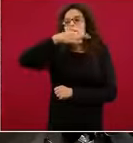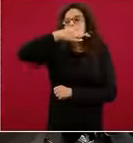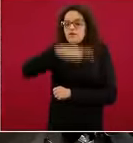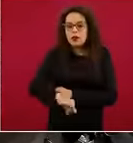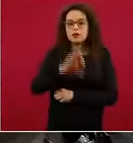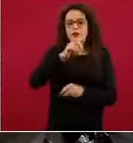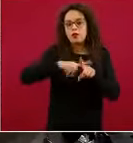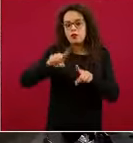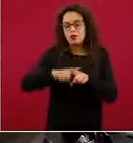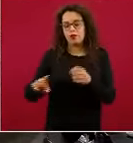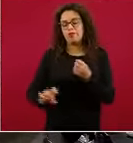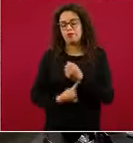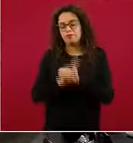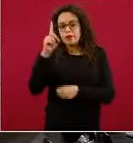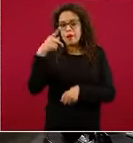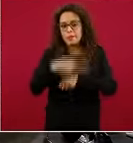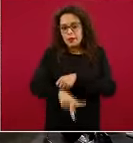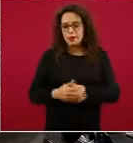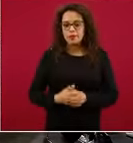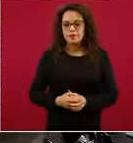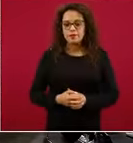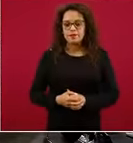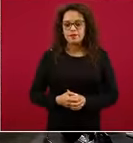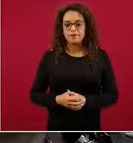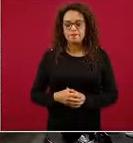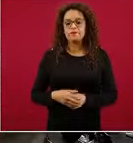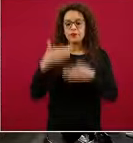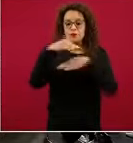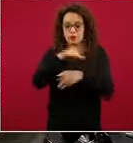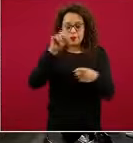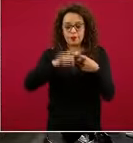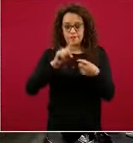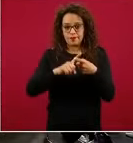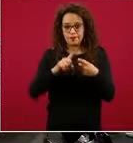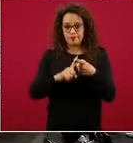gracias. Sobre la primera, el programa de